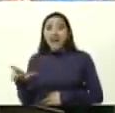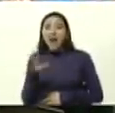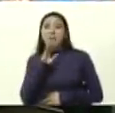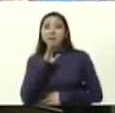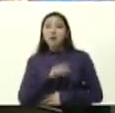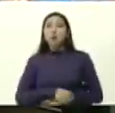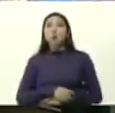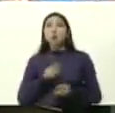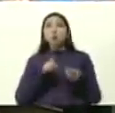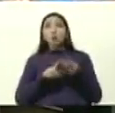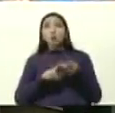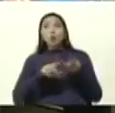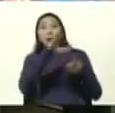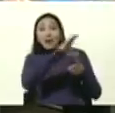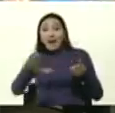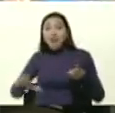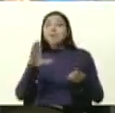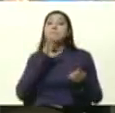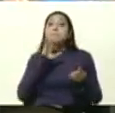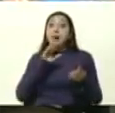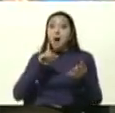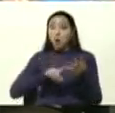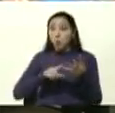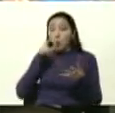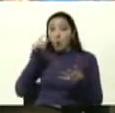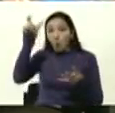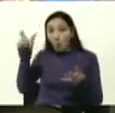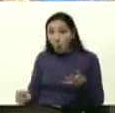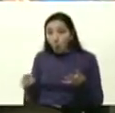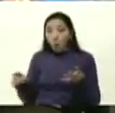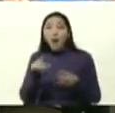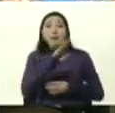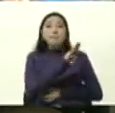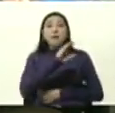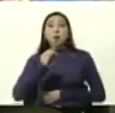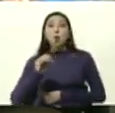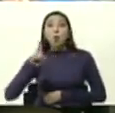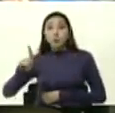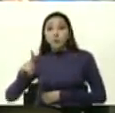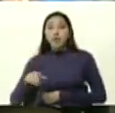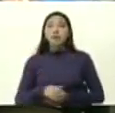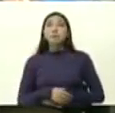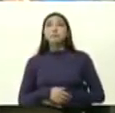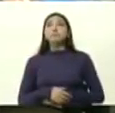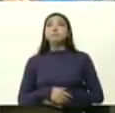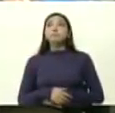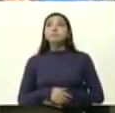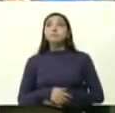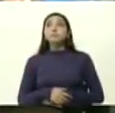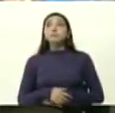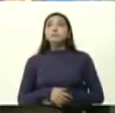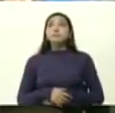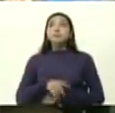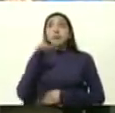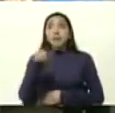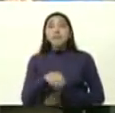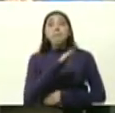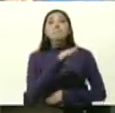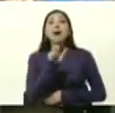Caribe, Víctor Vargas, presidente del BOD, José Grasso, presidente de